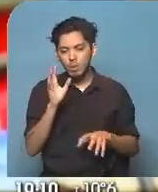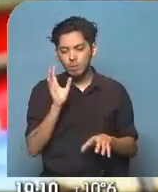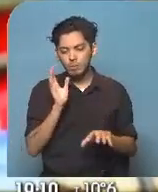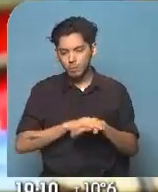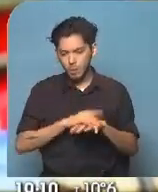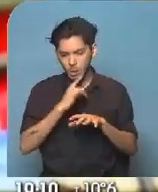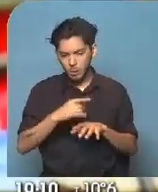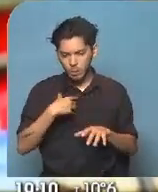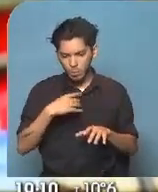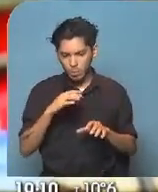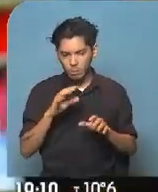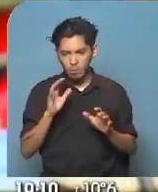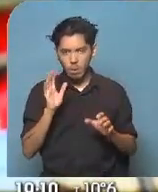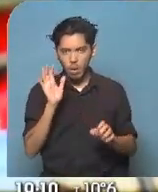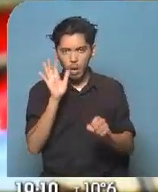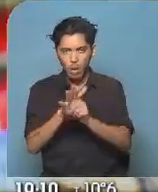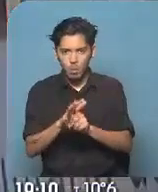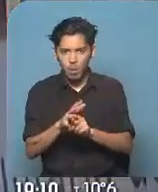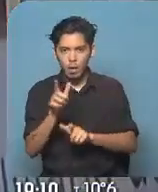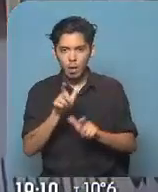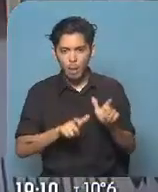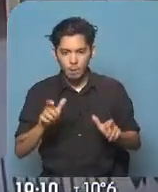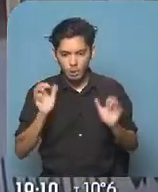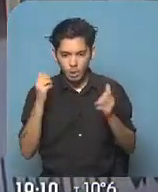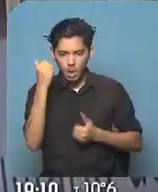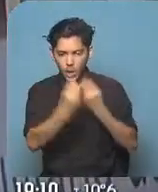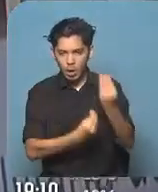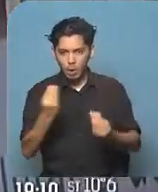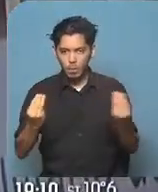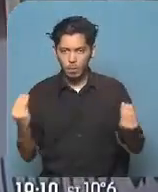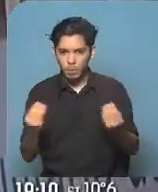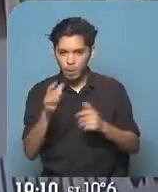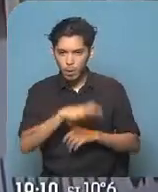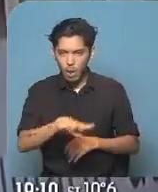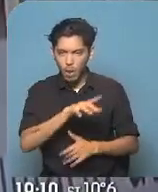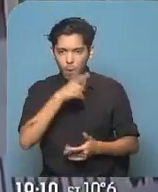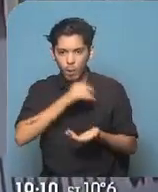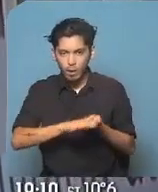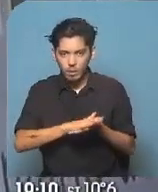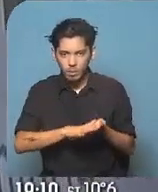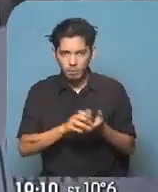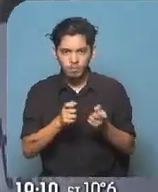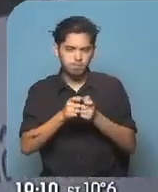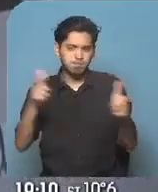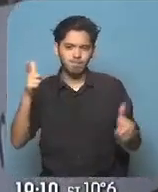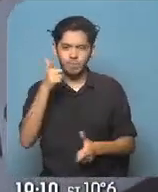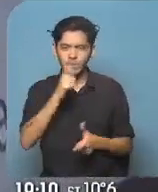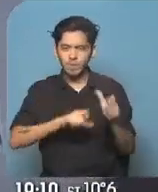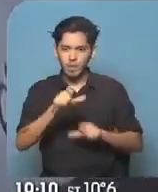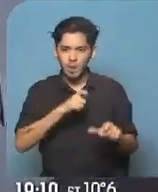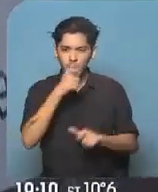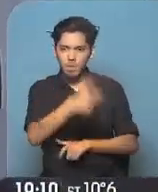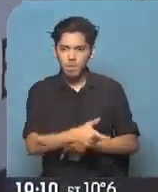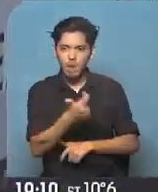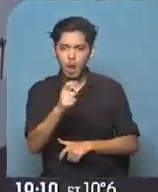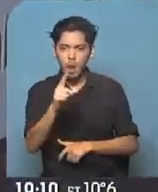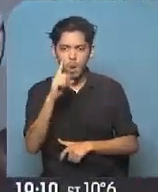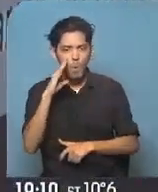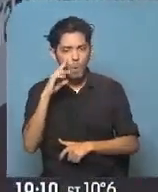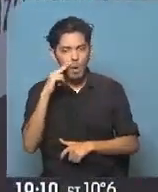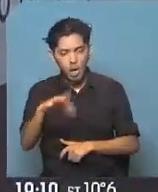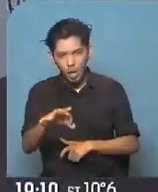con gente a esta hora ya son decenas de científicos que le han respondido al doctor albino